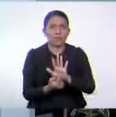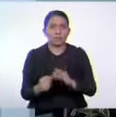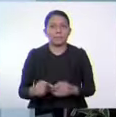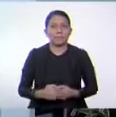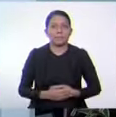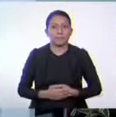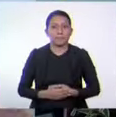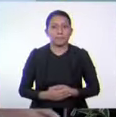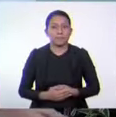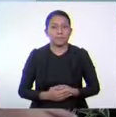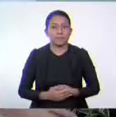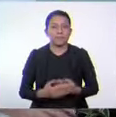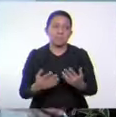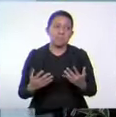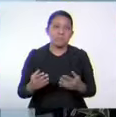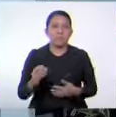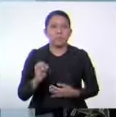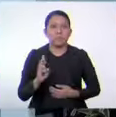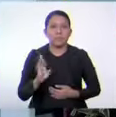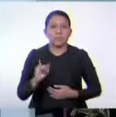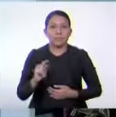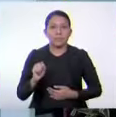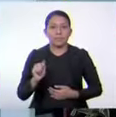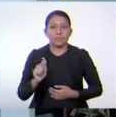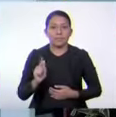tendríamos el orbital